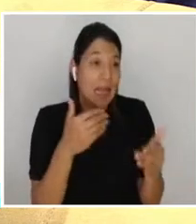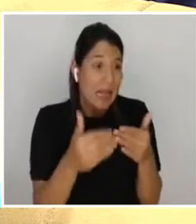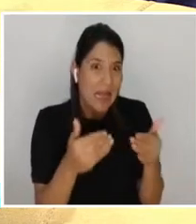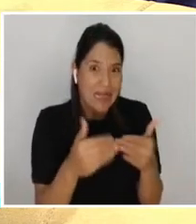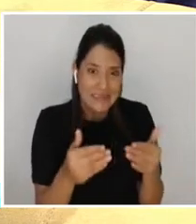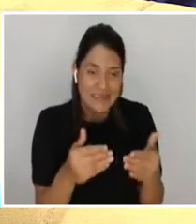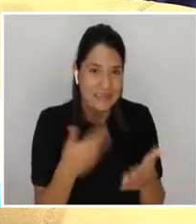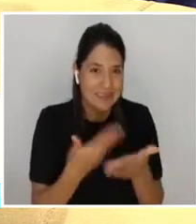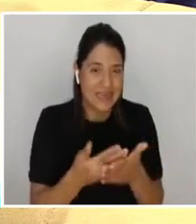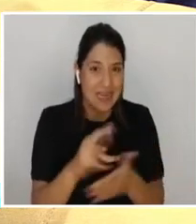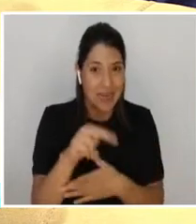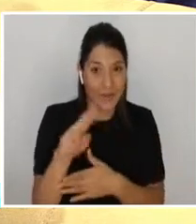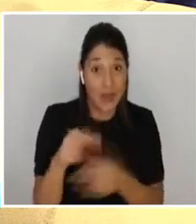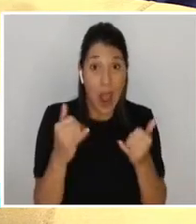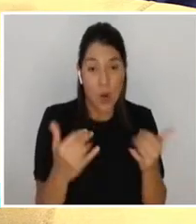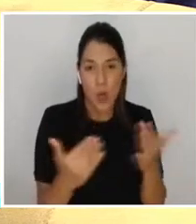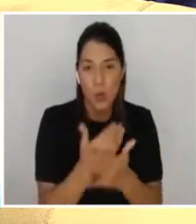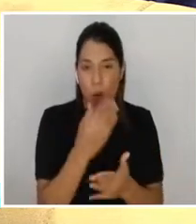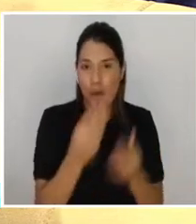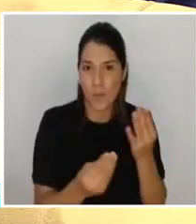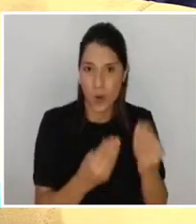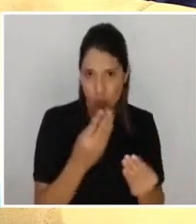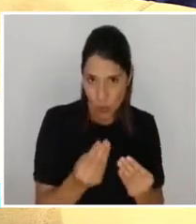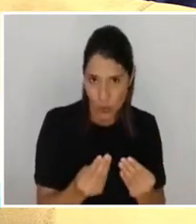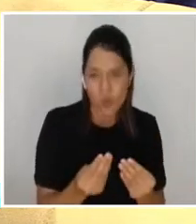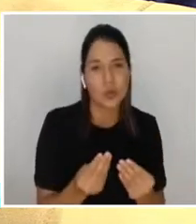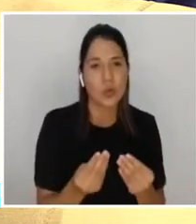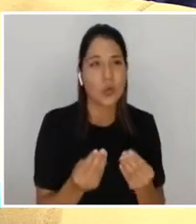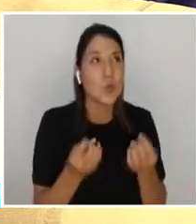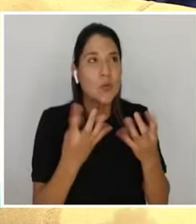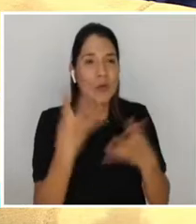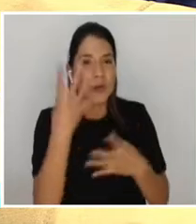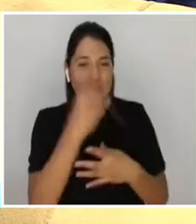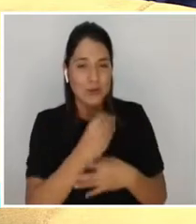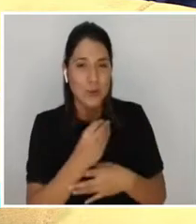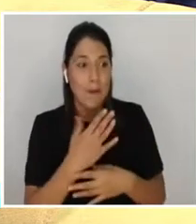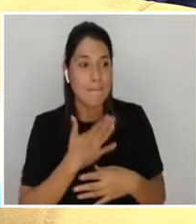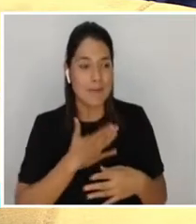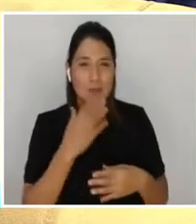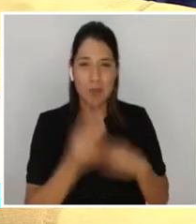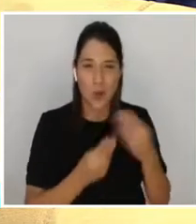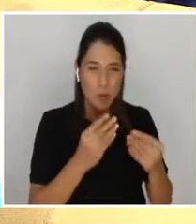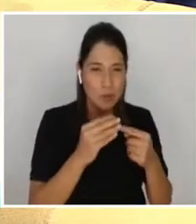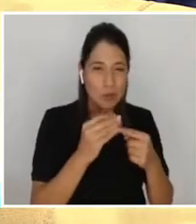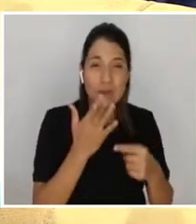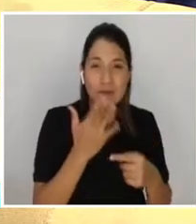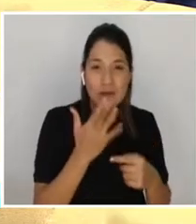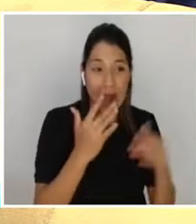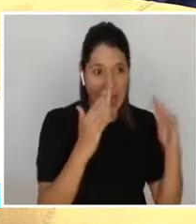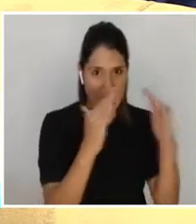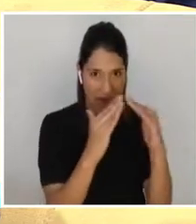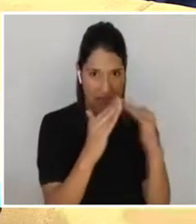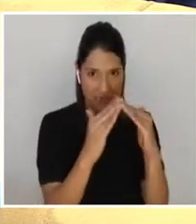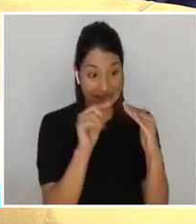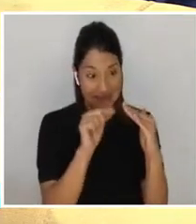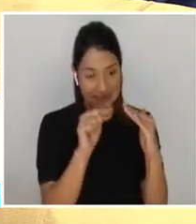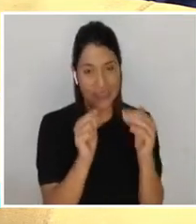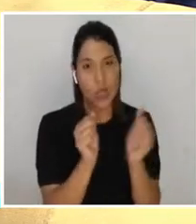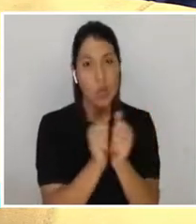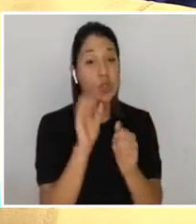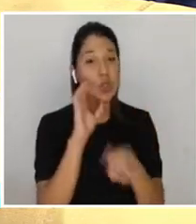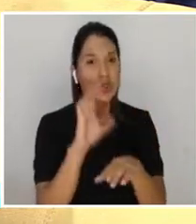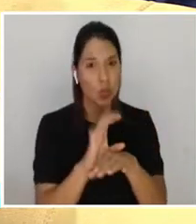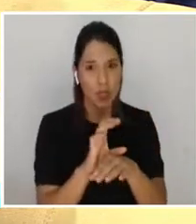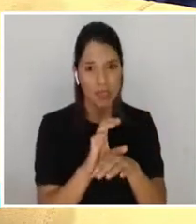nuevos productos, ¿verdad?, son una fascinación, o mis productos estrella son las casas, ¿verdad?, son unas cabañas de